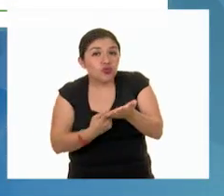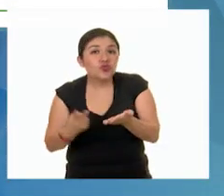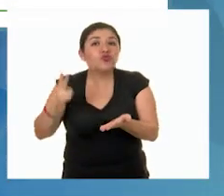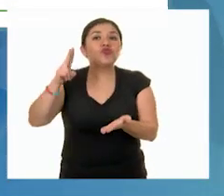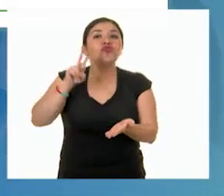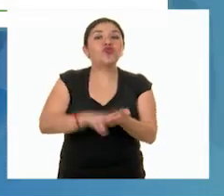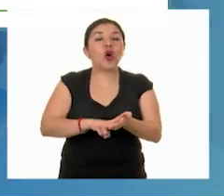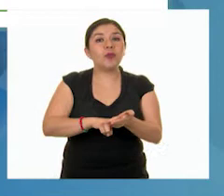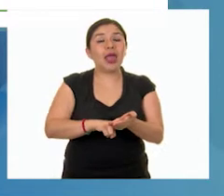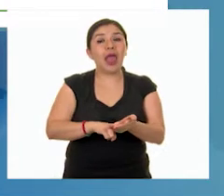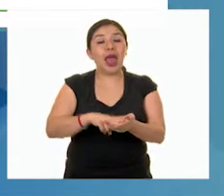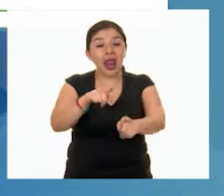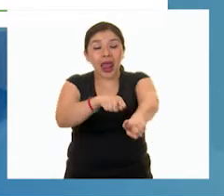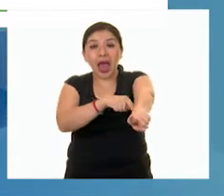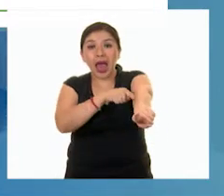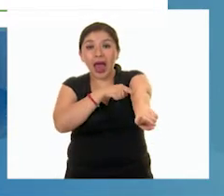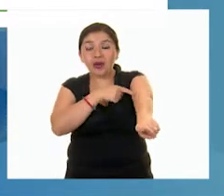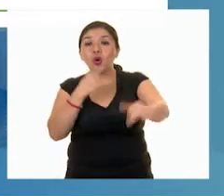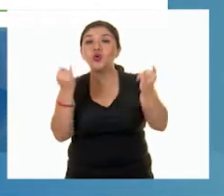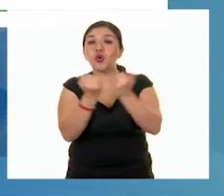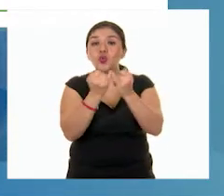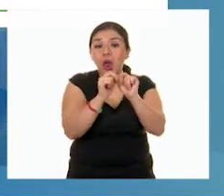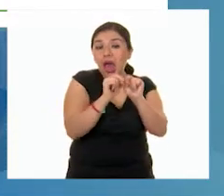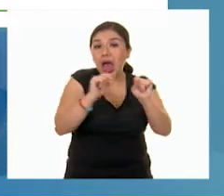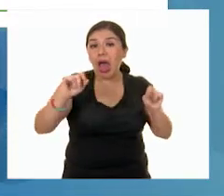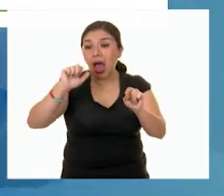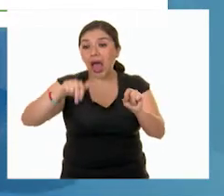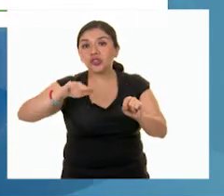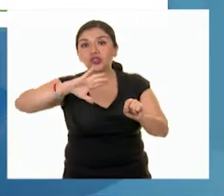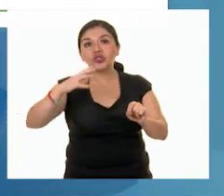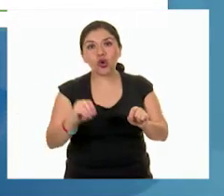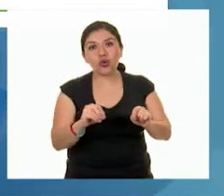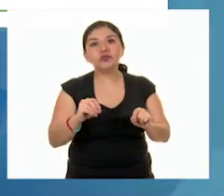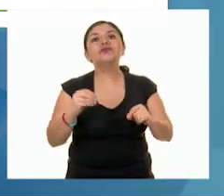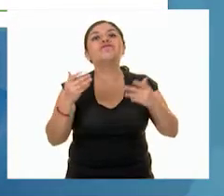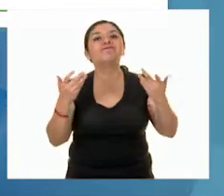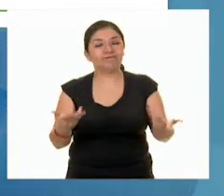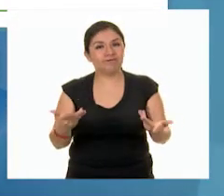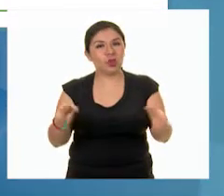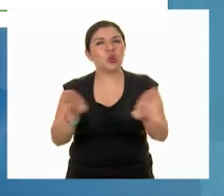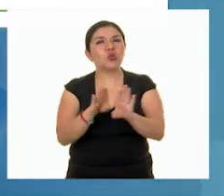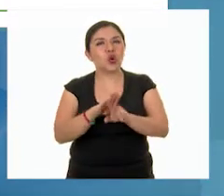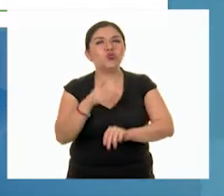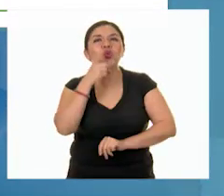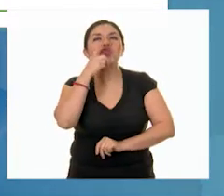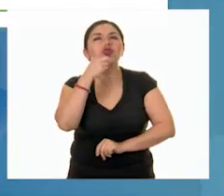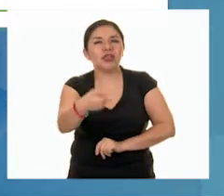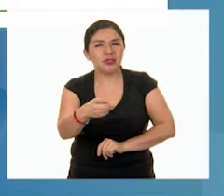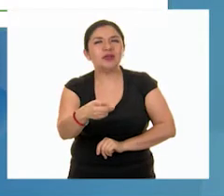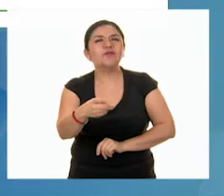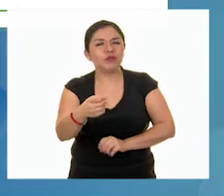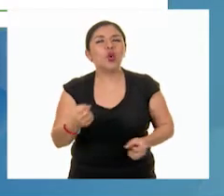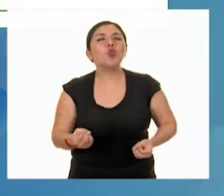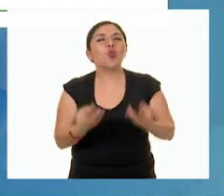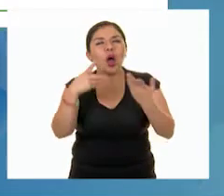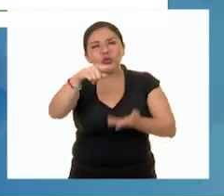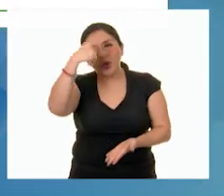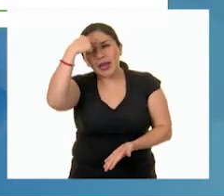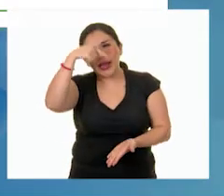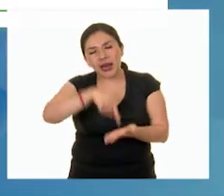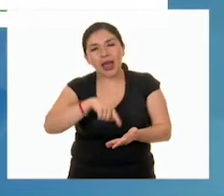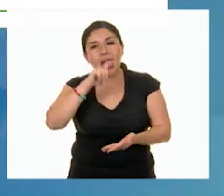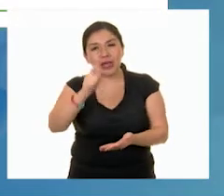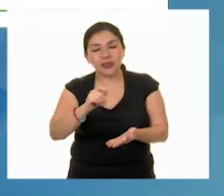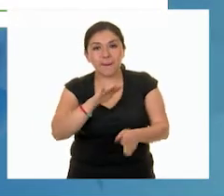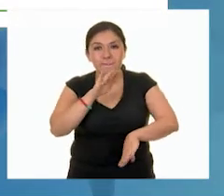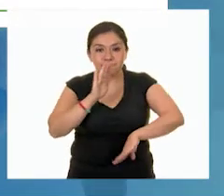la medida del largo y del ancho de cada prisma para decir en cuánto creen que aumenta